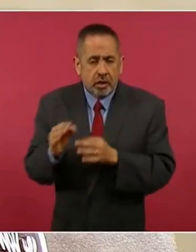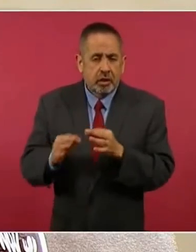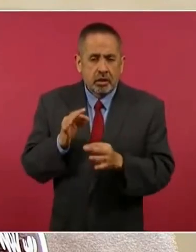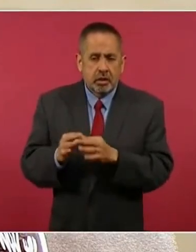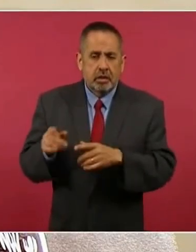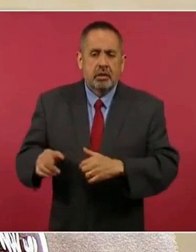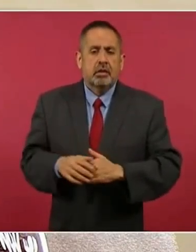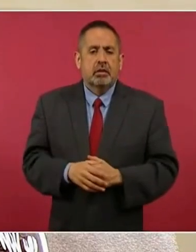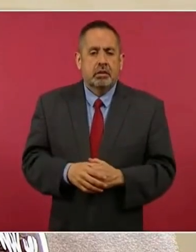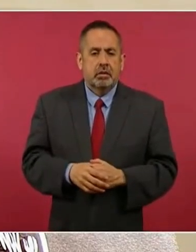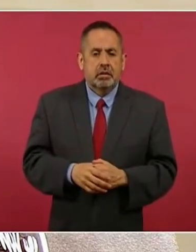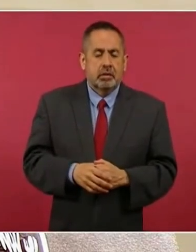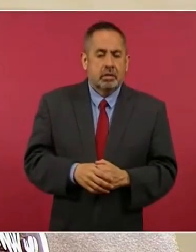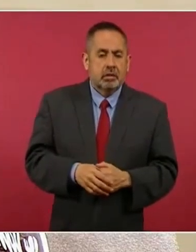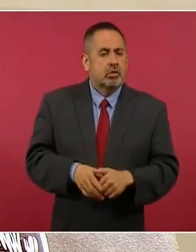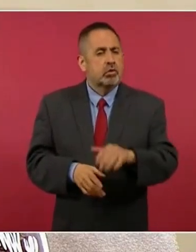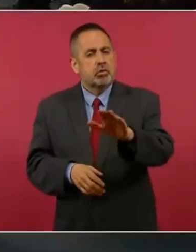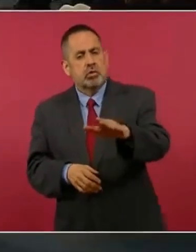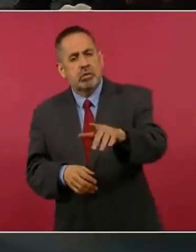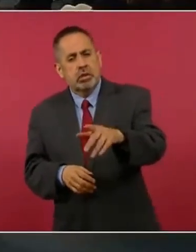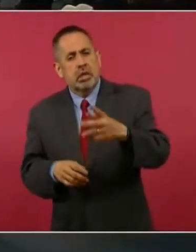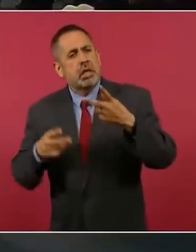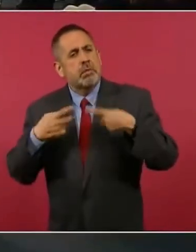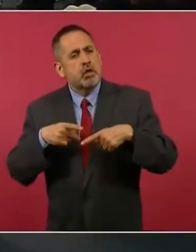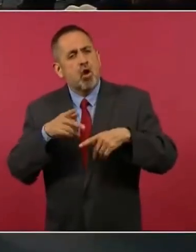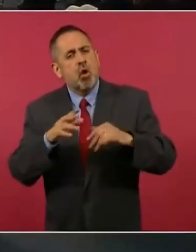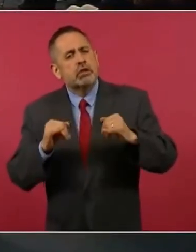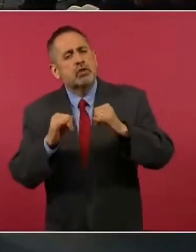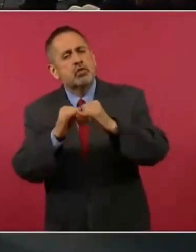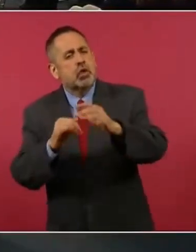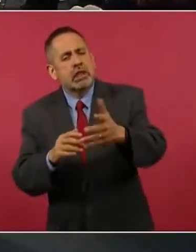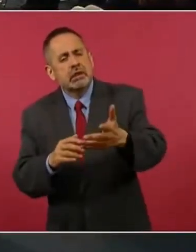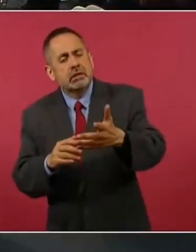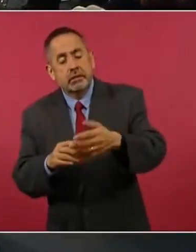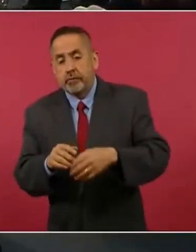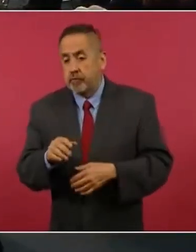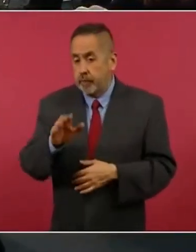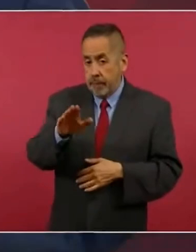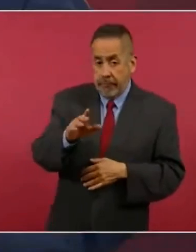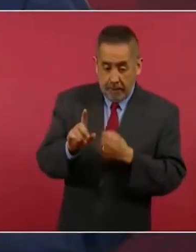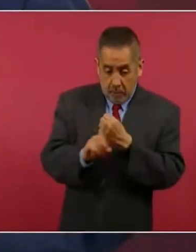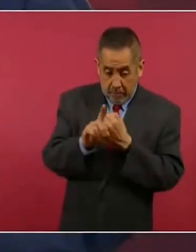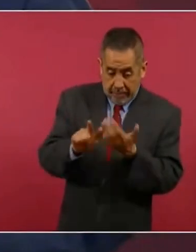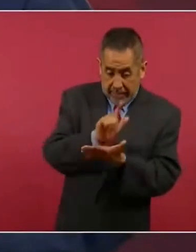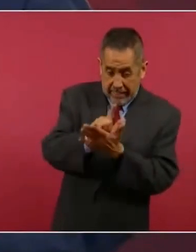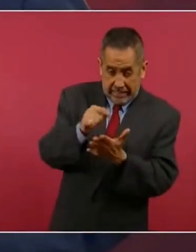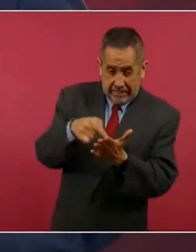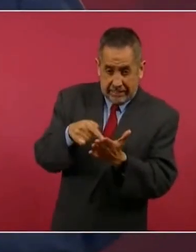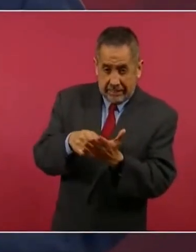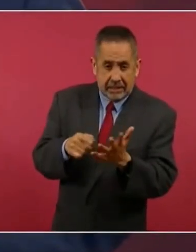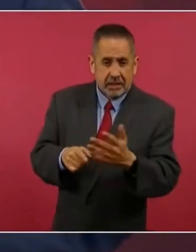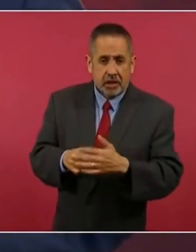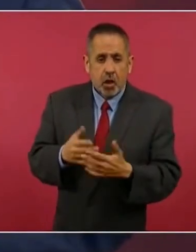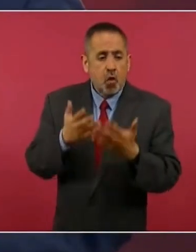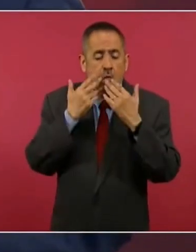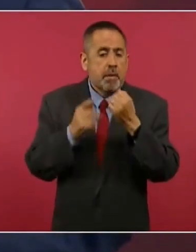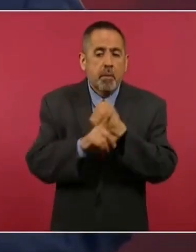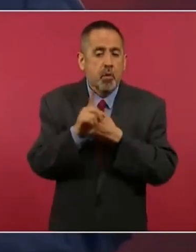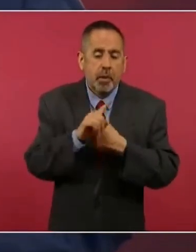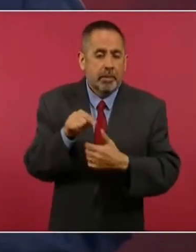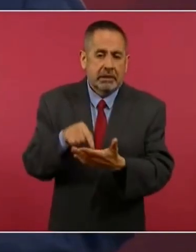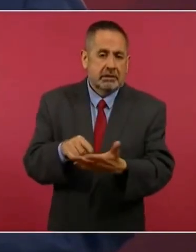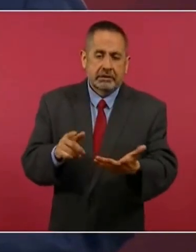Entonces, ¿es un tema más de personas que de instituciones? Es que si fuese un problema de leyes, no habría problemas.